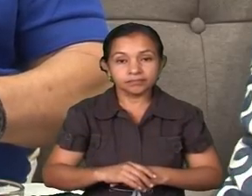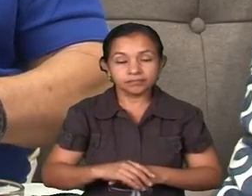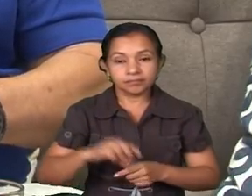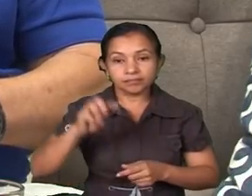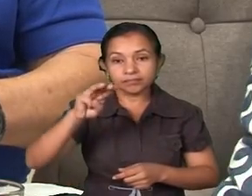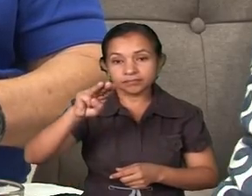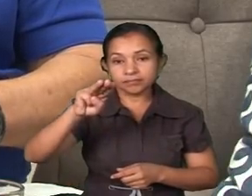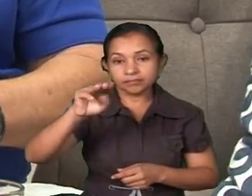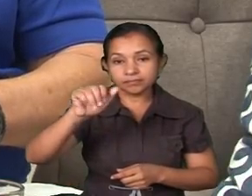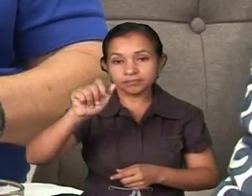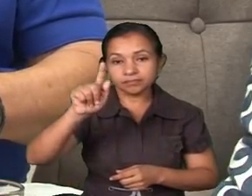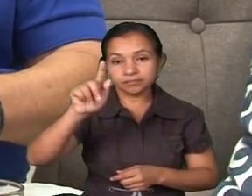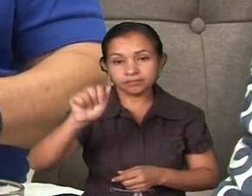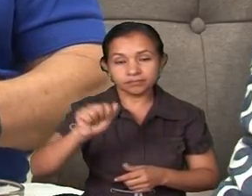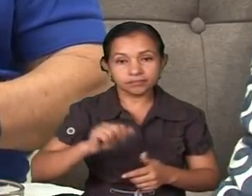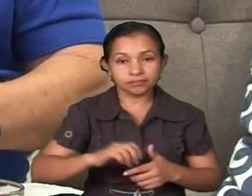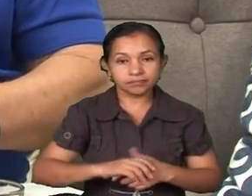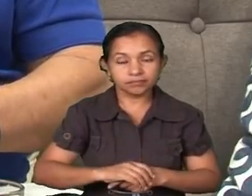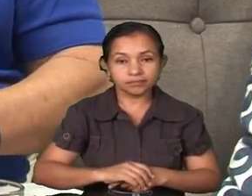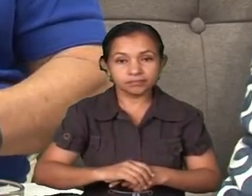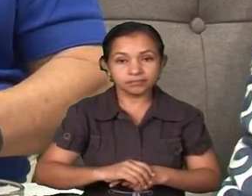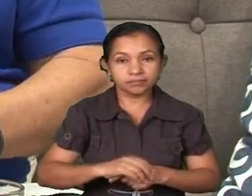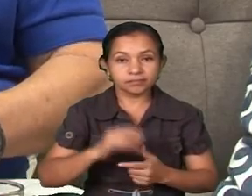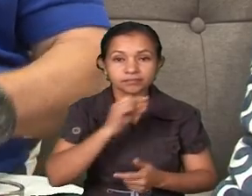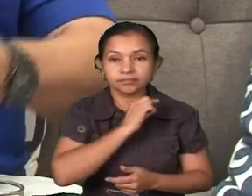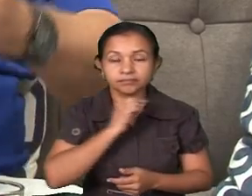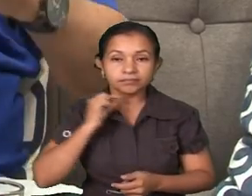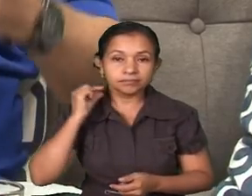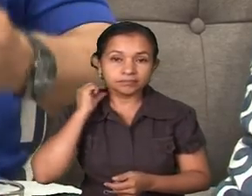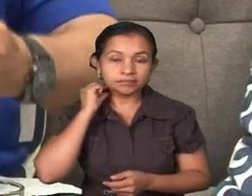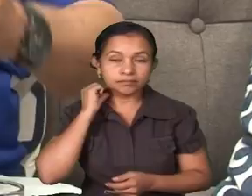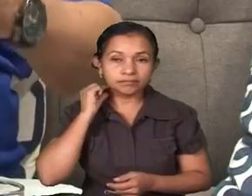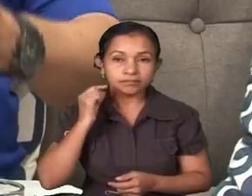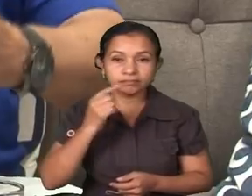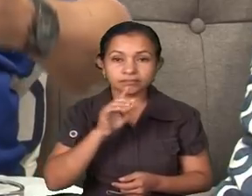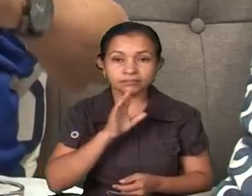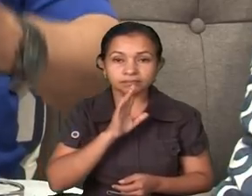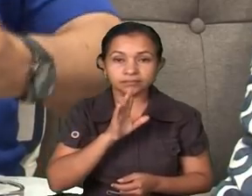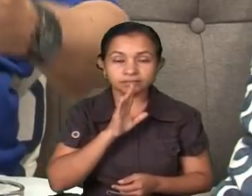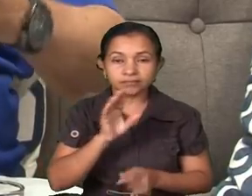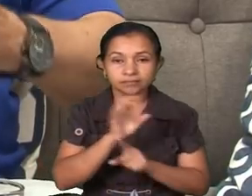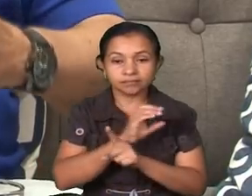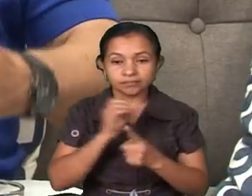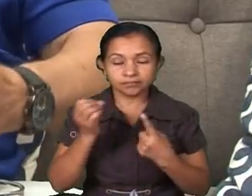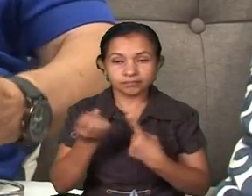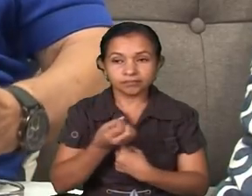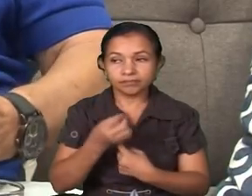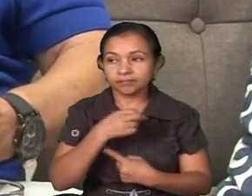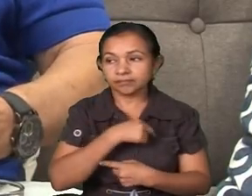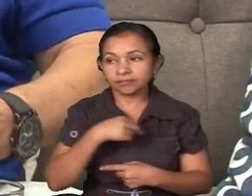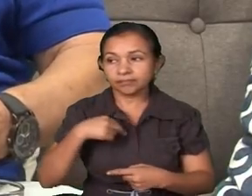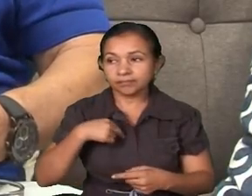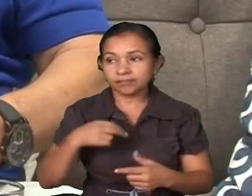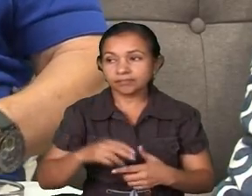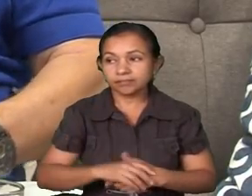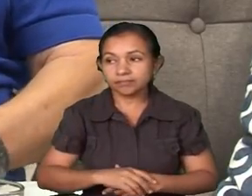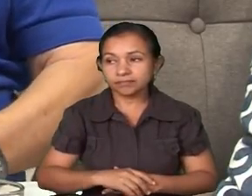Mata, a estos obispos que se jactan de haber organizado, haber hecho esto.